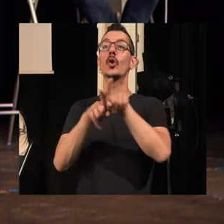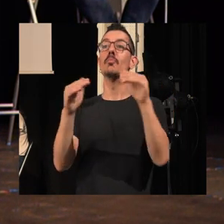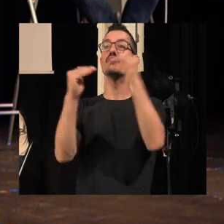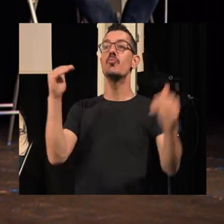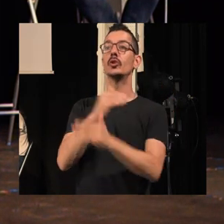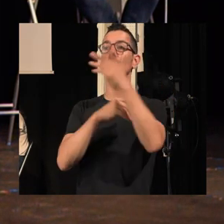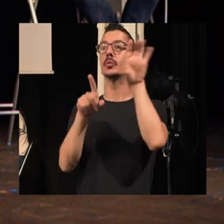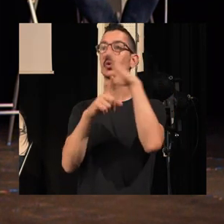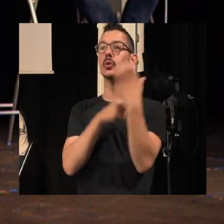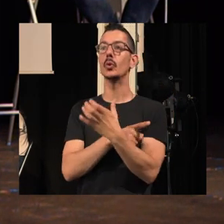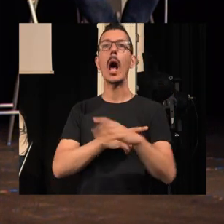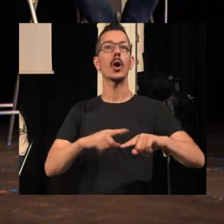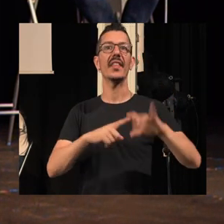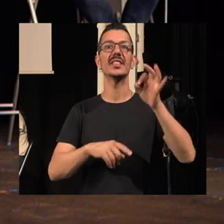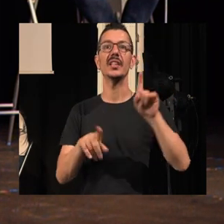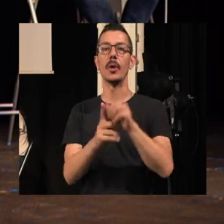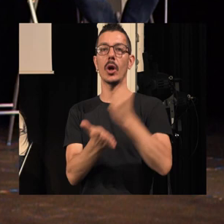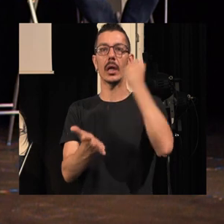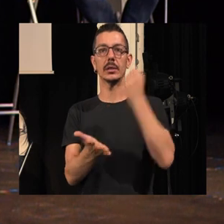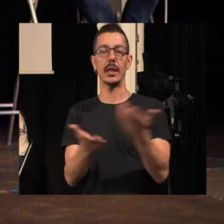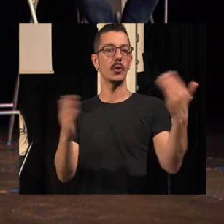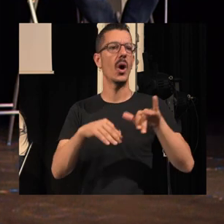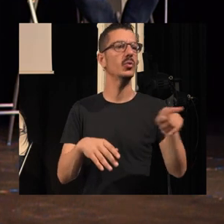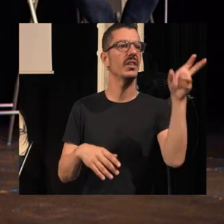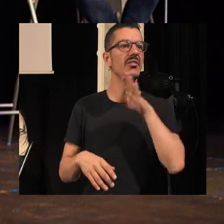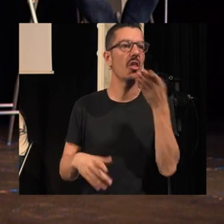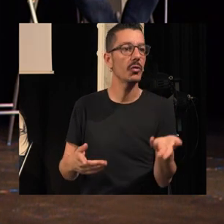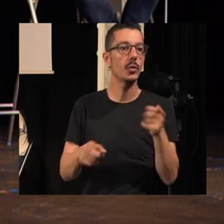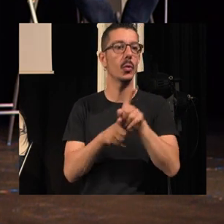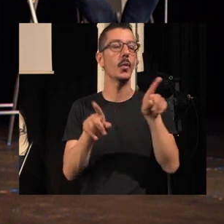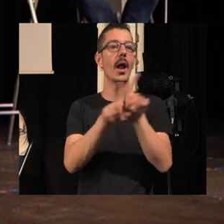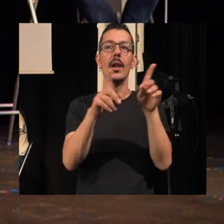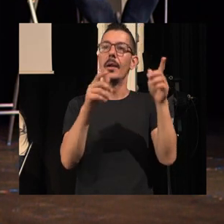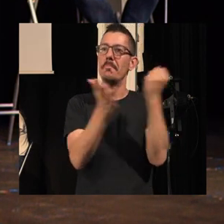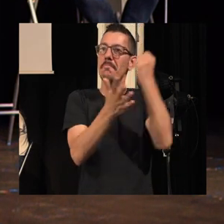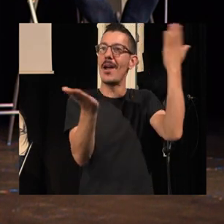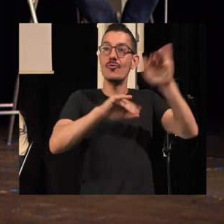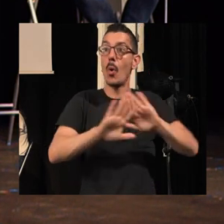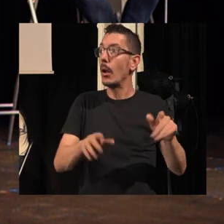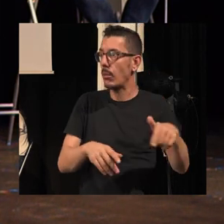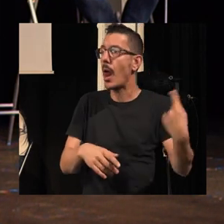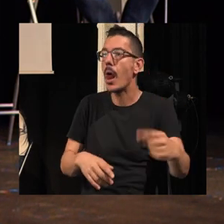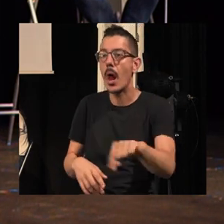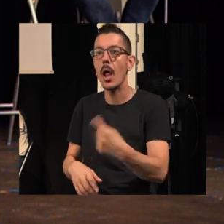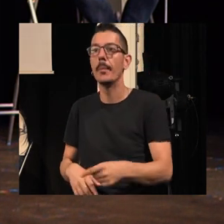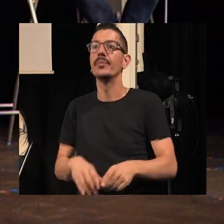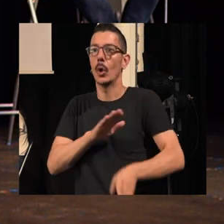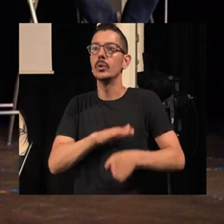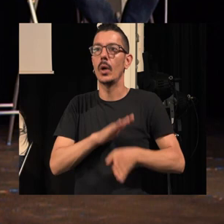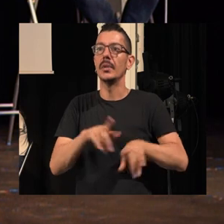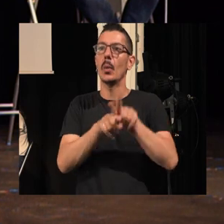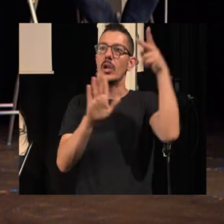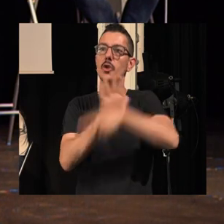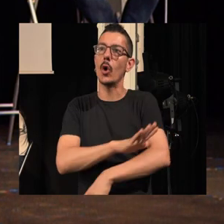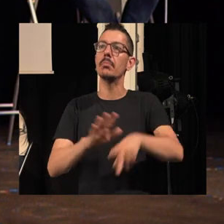no registradas. Es decir, hay un pensamiento y hay un movimiento que continuamente está cuestionando la norma y lo